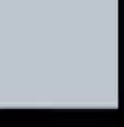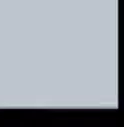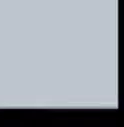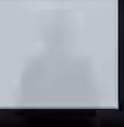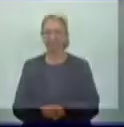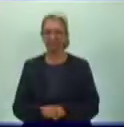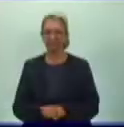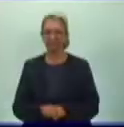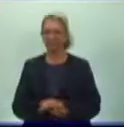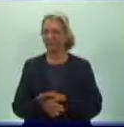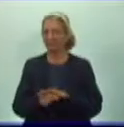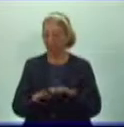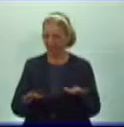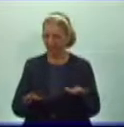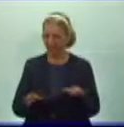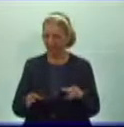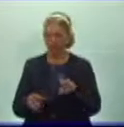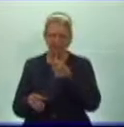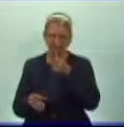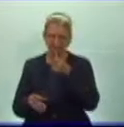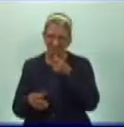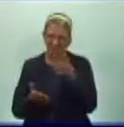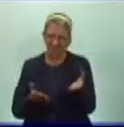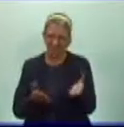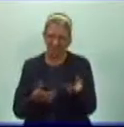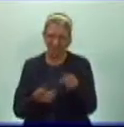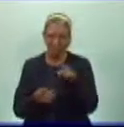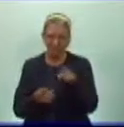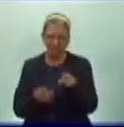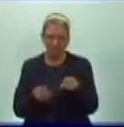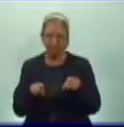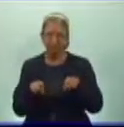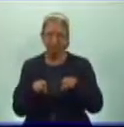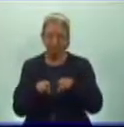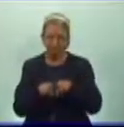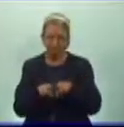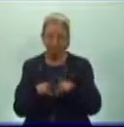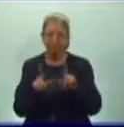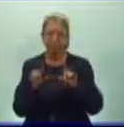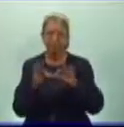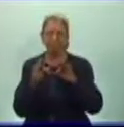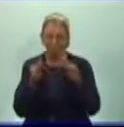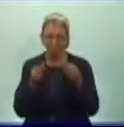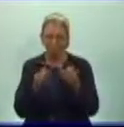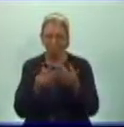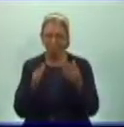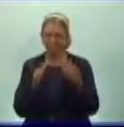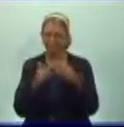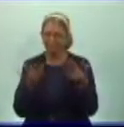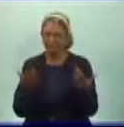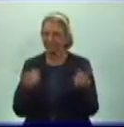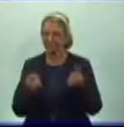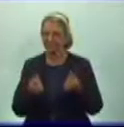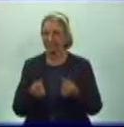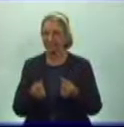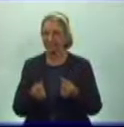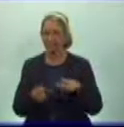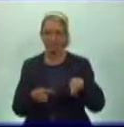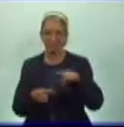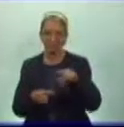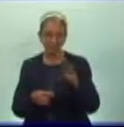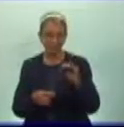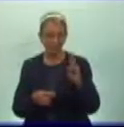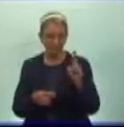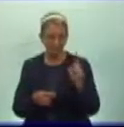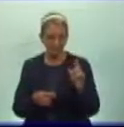Ya lo realizaron. Recuerden que esta actividad la van a revisar los padres. Ustedes trabajaron con el profe Abel en